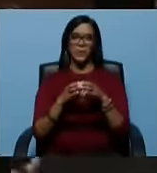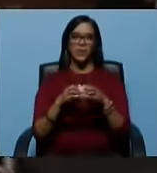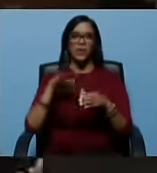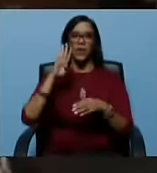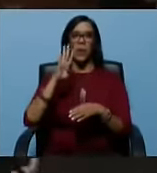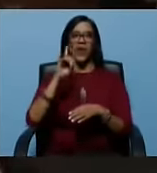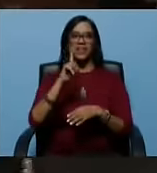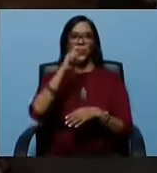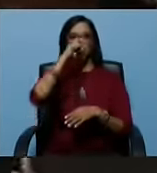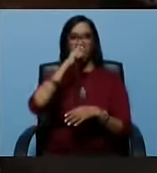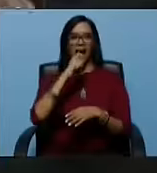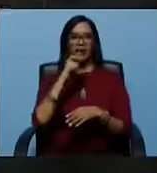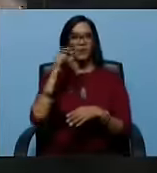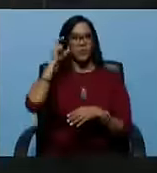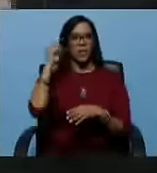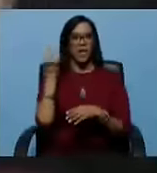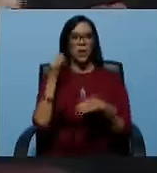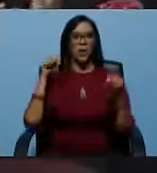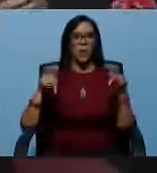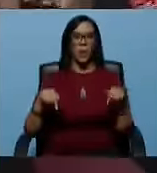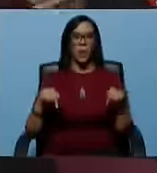41 años, tal día como hoy.